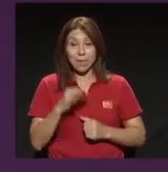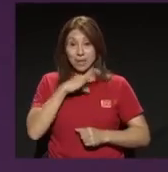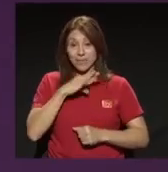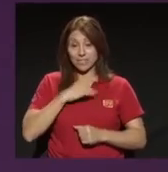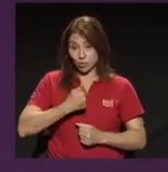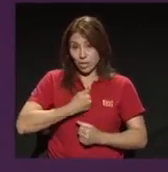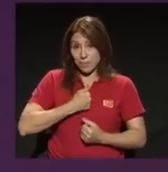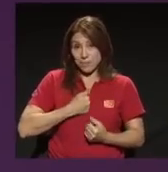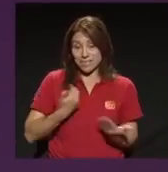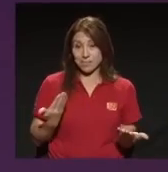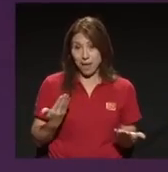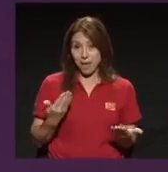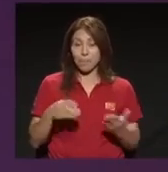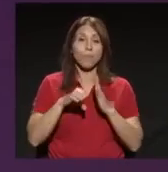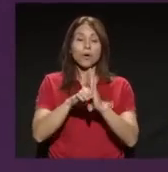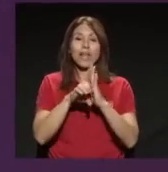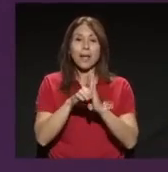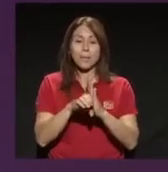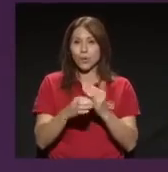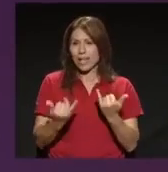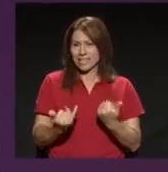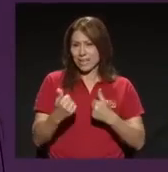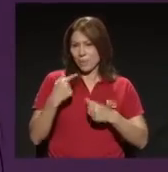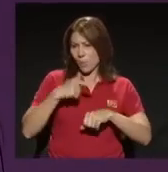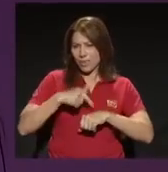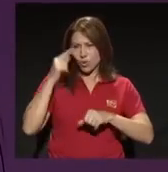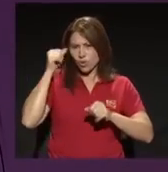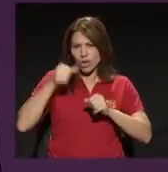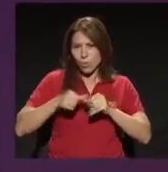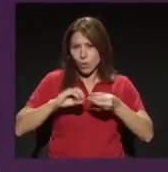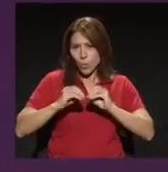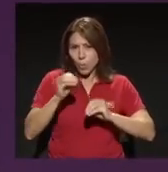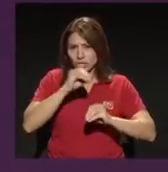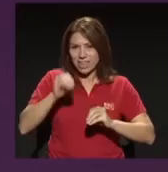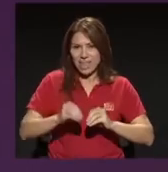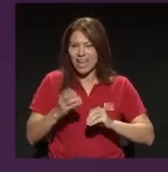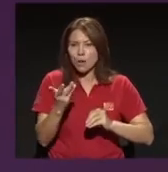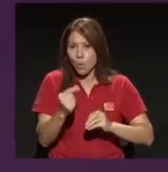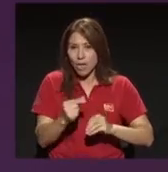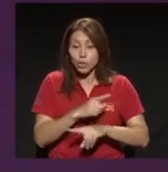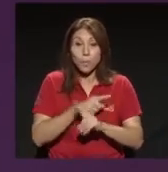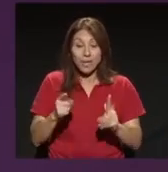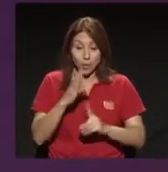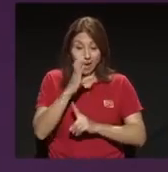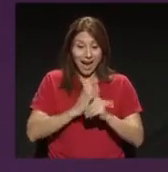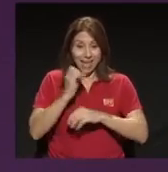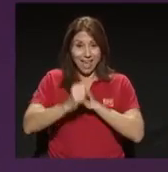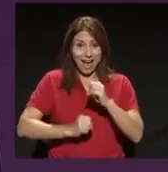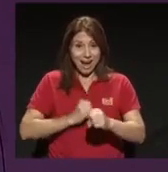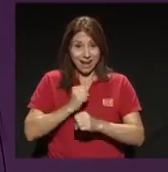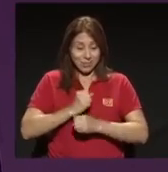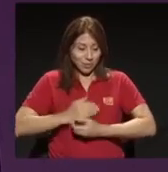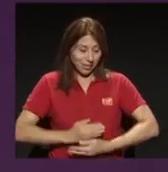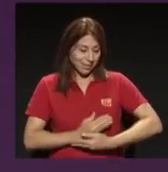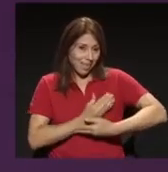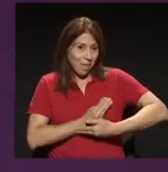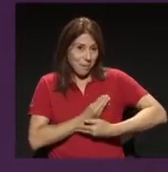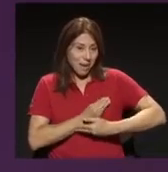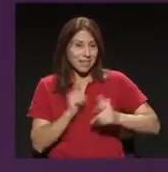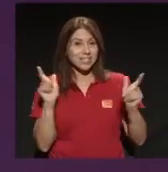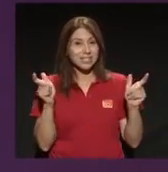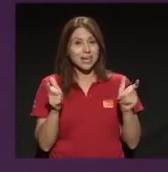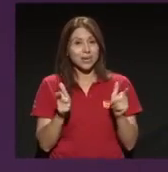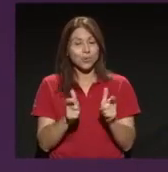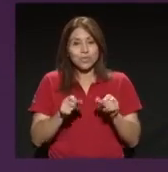ejemplo hay un porcentaje en este momento no recuerdo cuál es que cada año que se da de mamar se reduce la posibilidad de tener